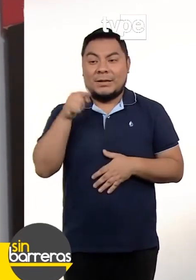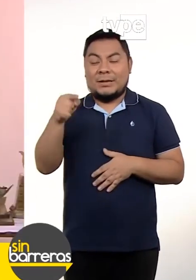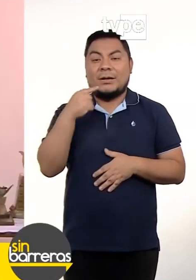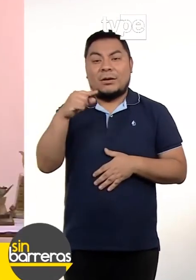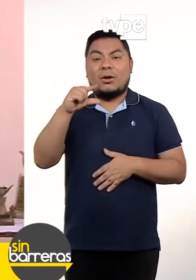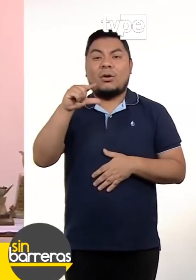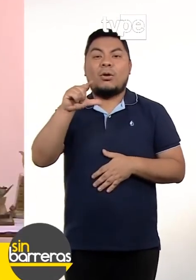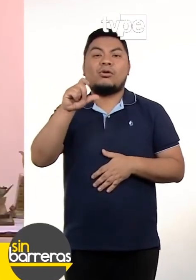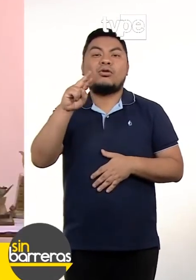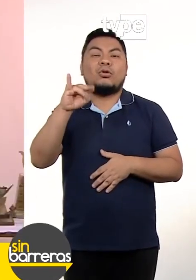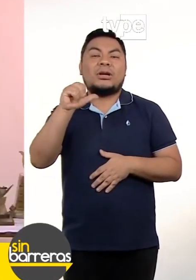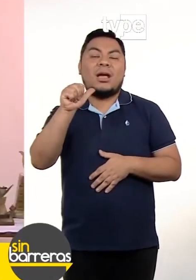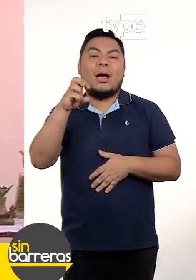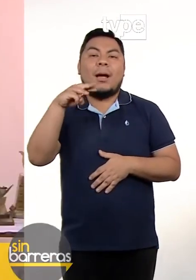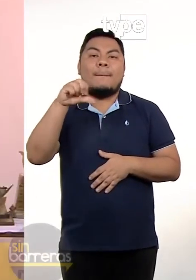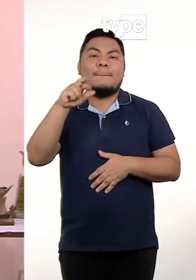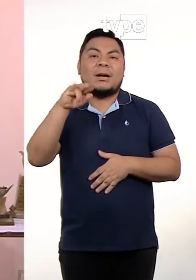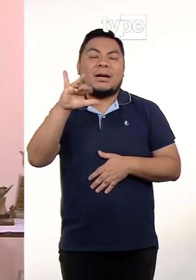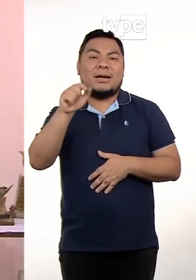Gloria María,